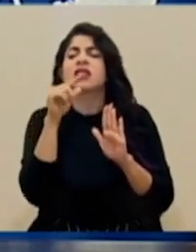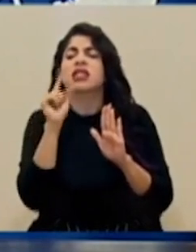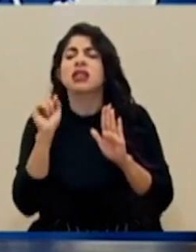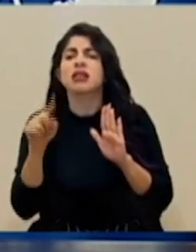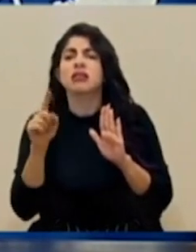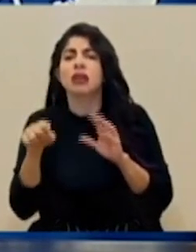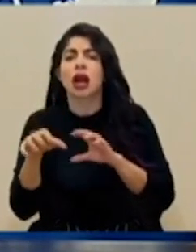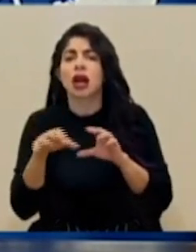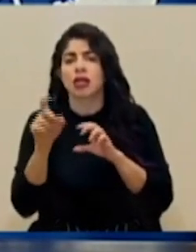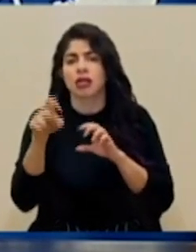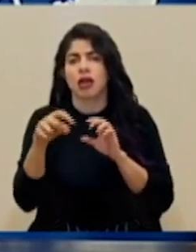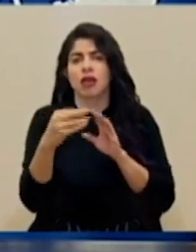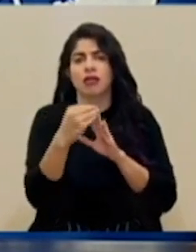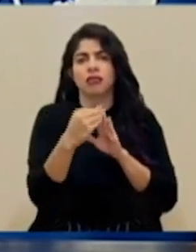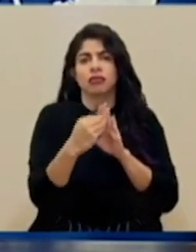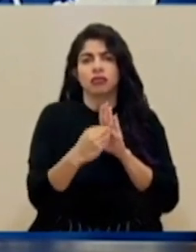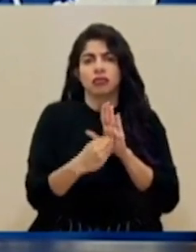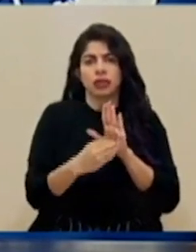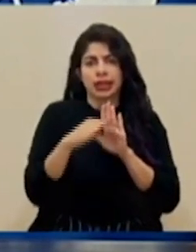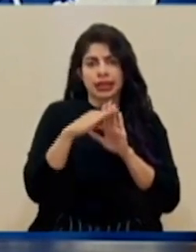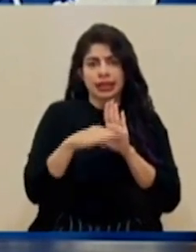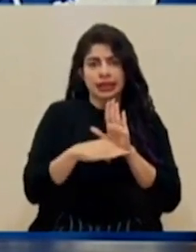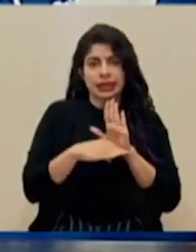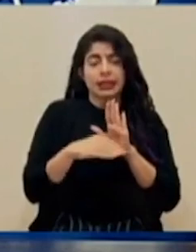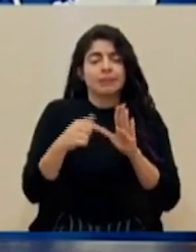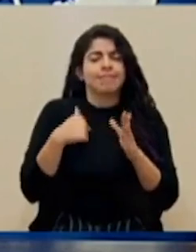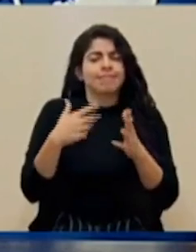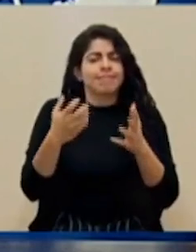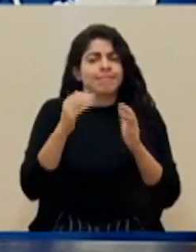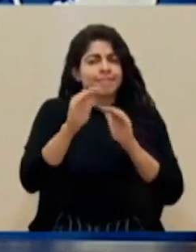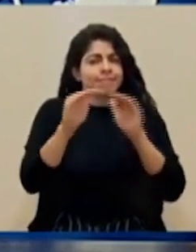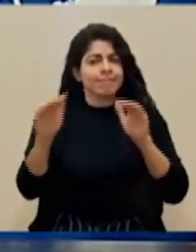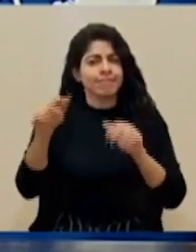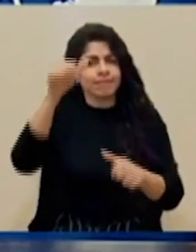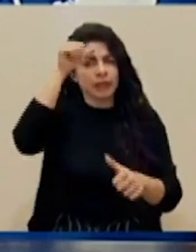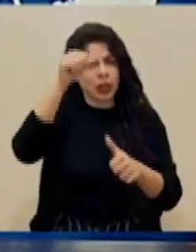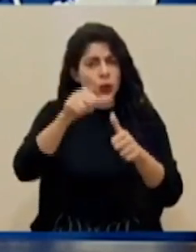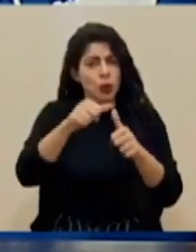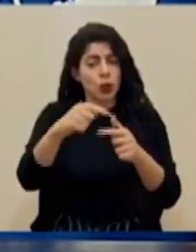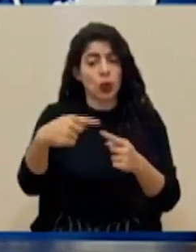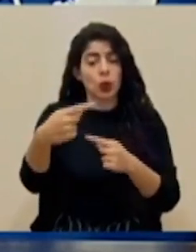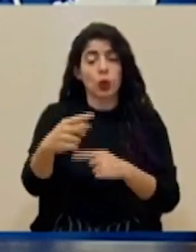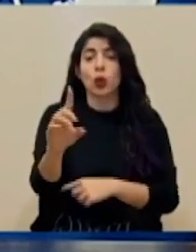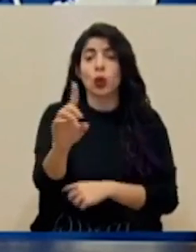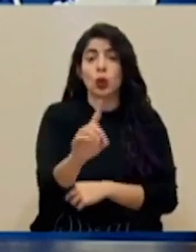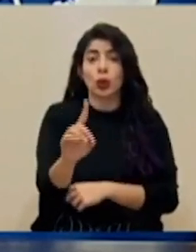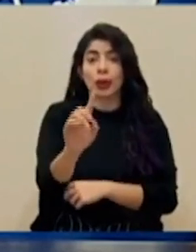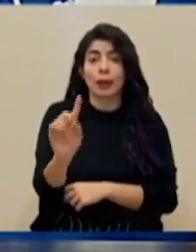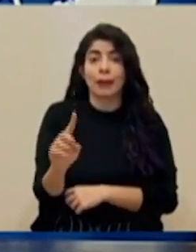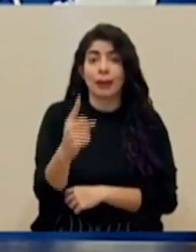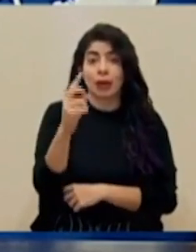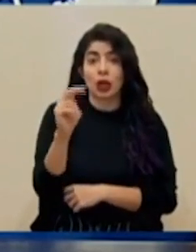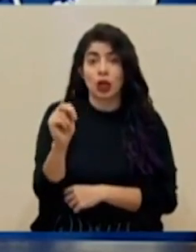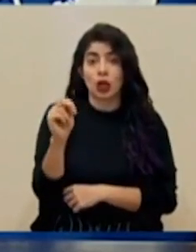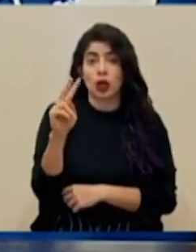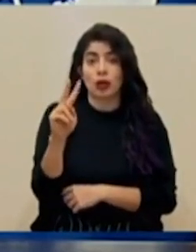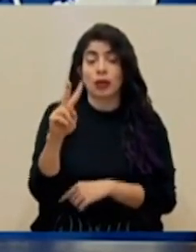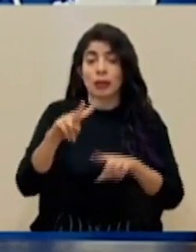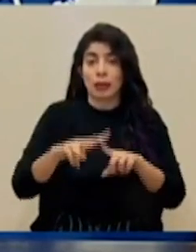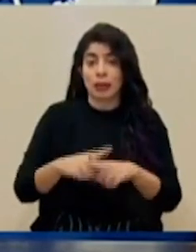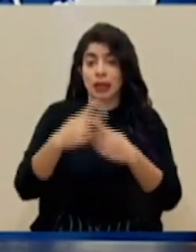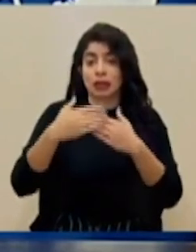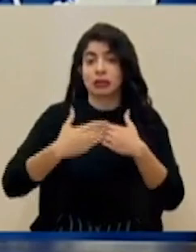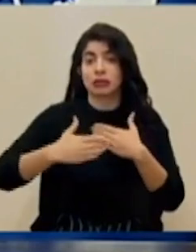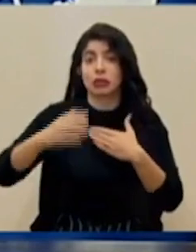estos eventos. Deseo recordar que a partir también de este domingo 1 de noviembre, Costa Rica